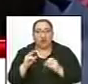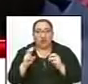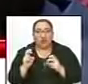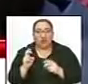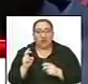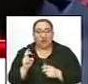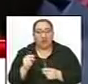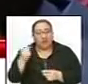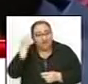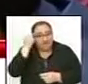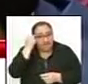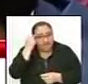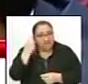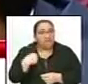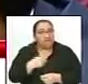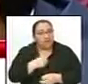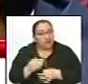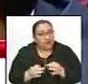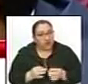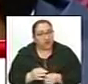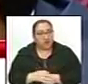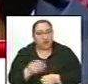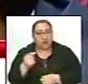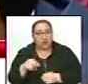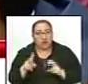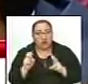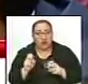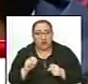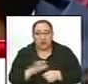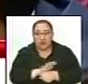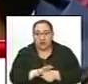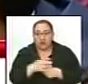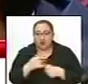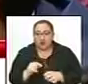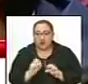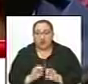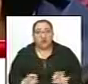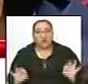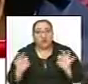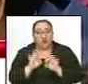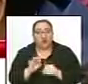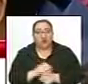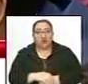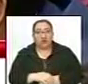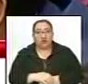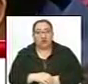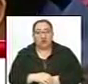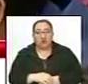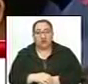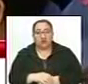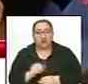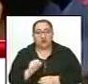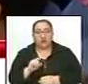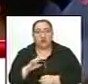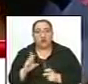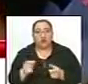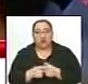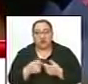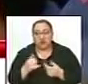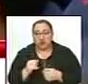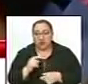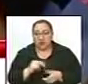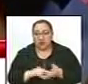tema de sentido común. Lo que estamos señalando es que es un tema lo suficientemente importante, donde en la subcomisión han